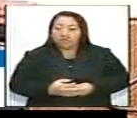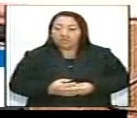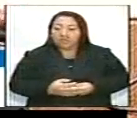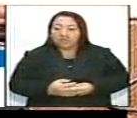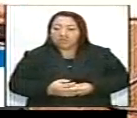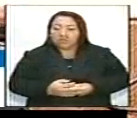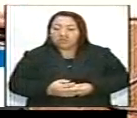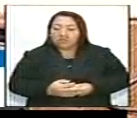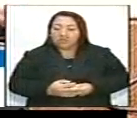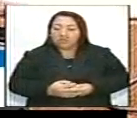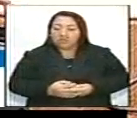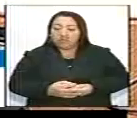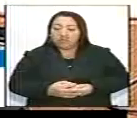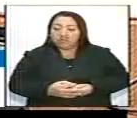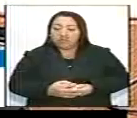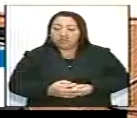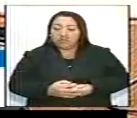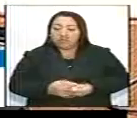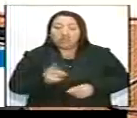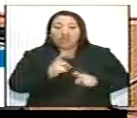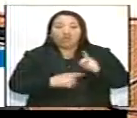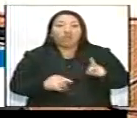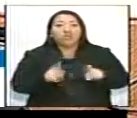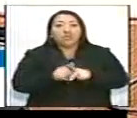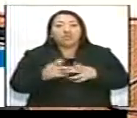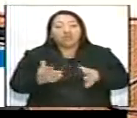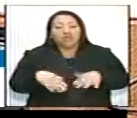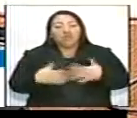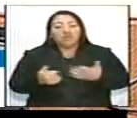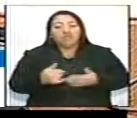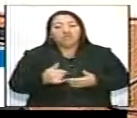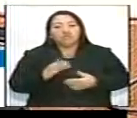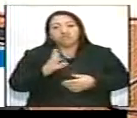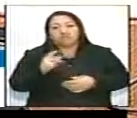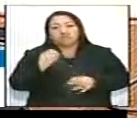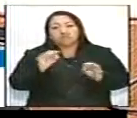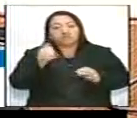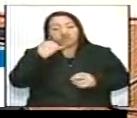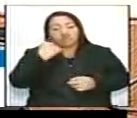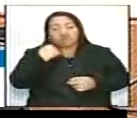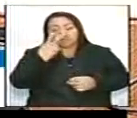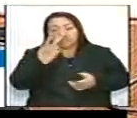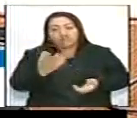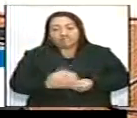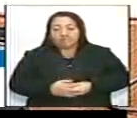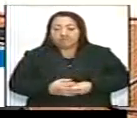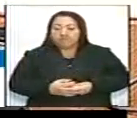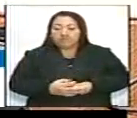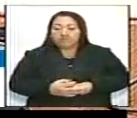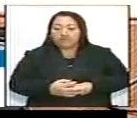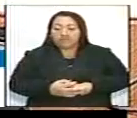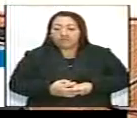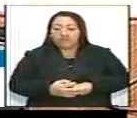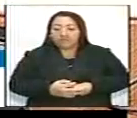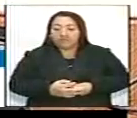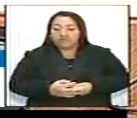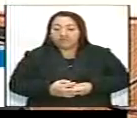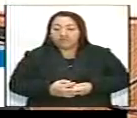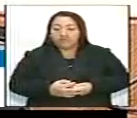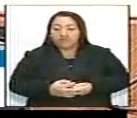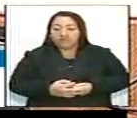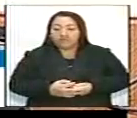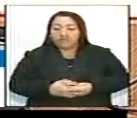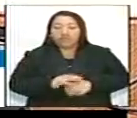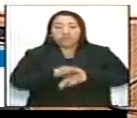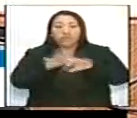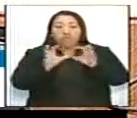programa, y algunas zonas también hay hasta asuntos de que les pueden robar el celular, eso es lo que nosotros hemos identificado, ¿no? Entonces, es un conjunto de